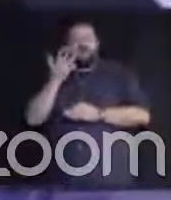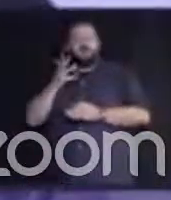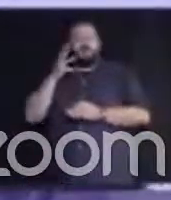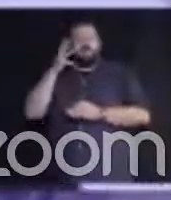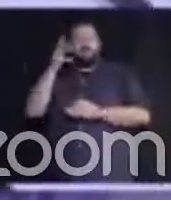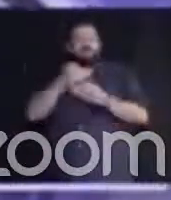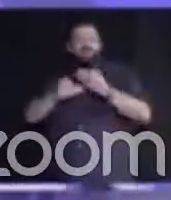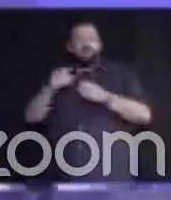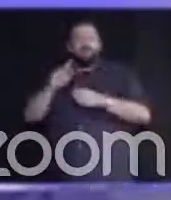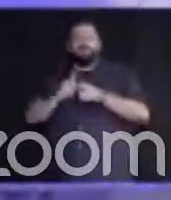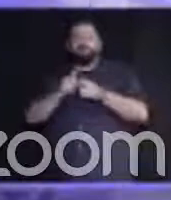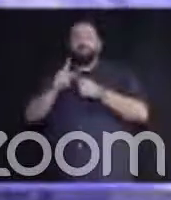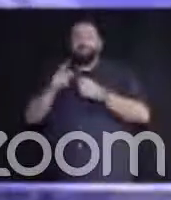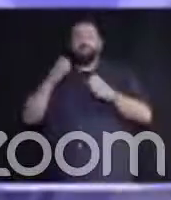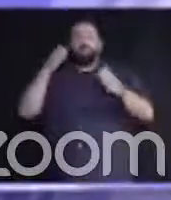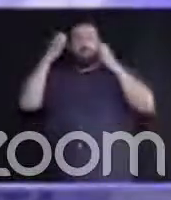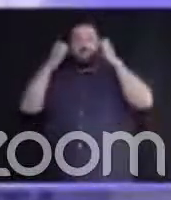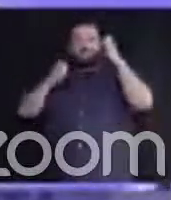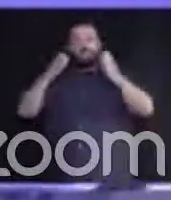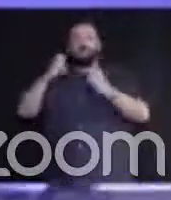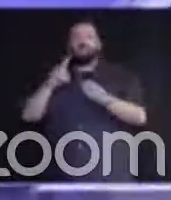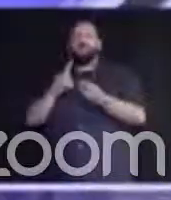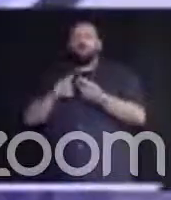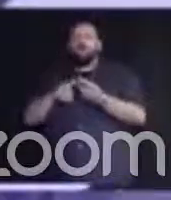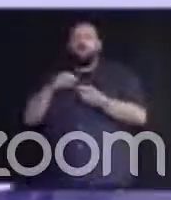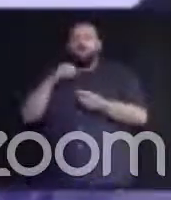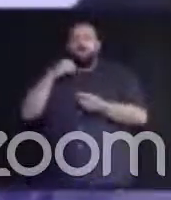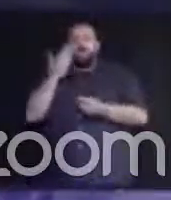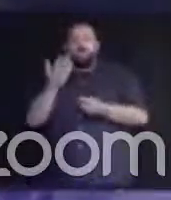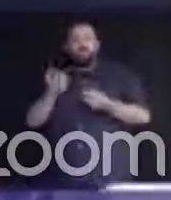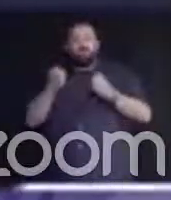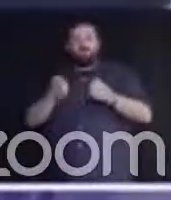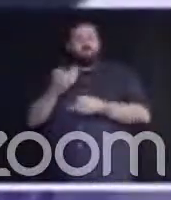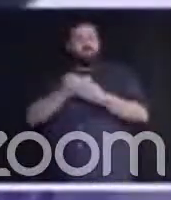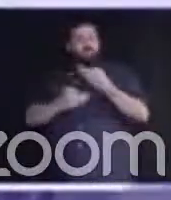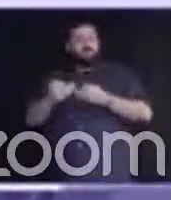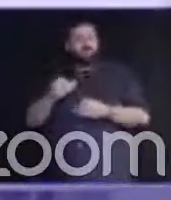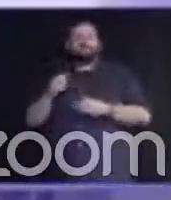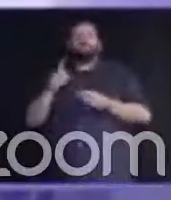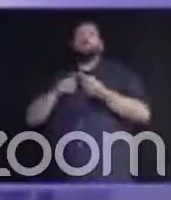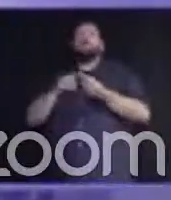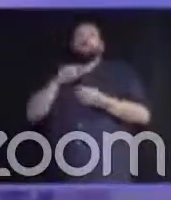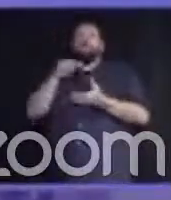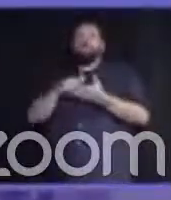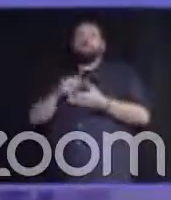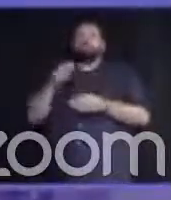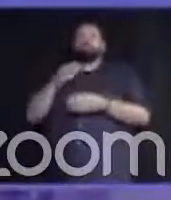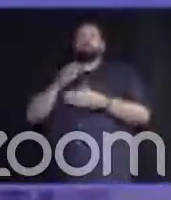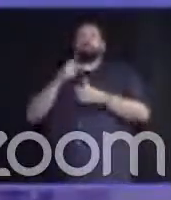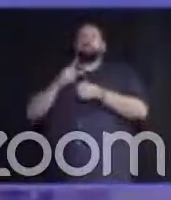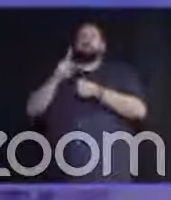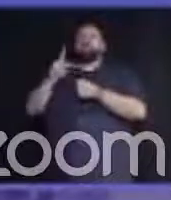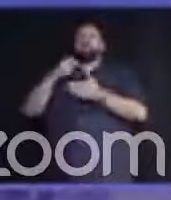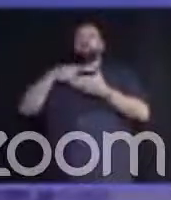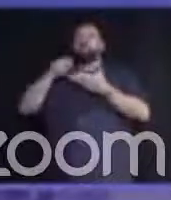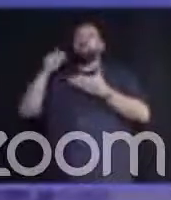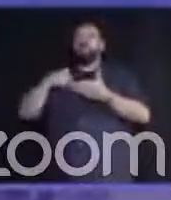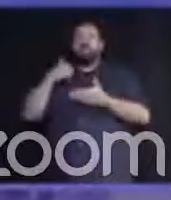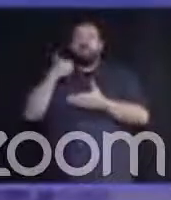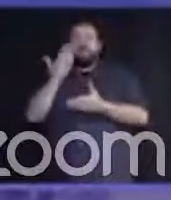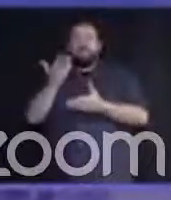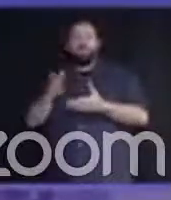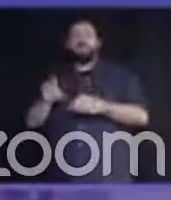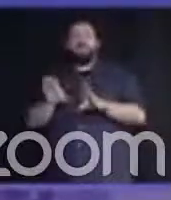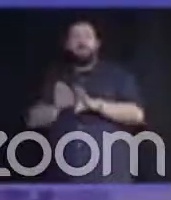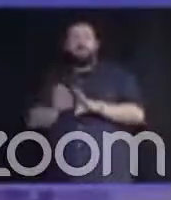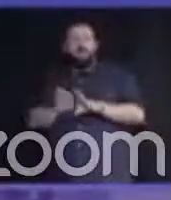comprometer al próximo evento? ¿Dónde quiero estar? ¿Dónde quiero estar en Extravaganas? ¿Dónde quiero estar en la próxima calificación? ¿Cómo quiero